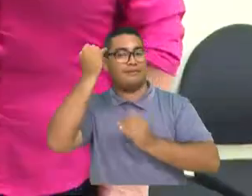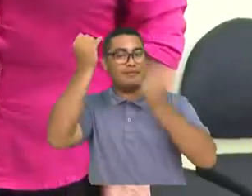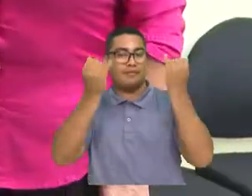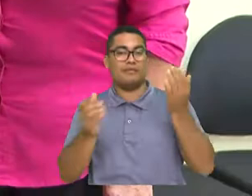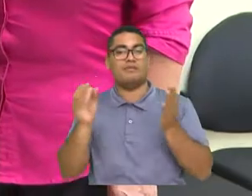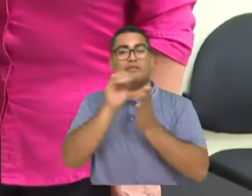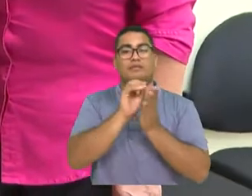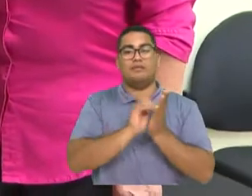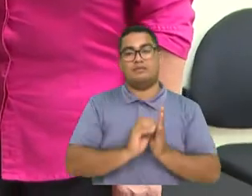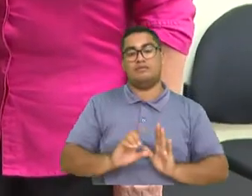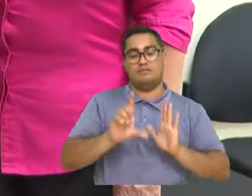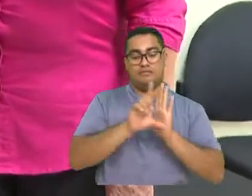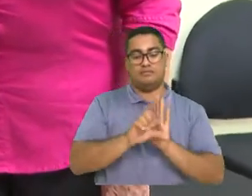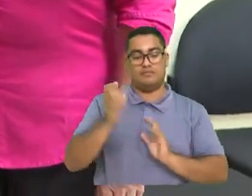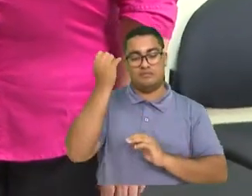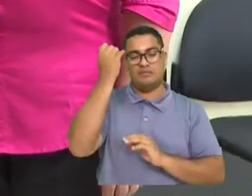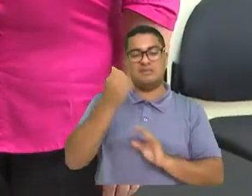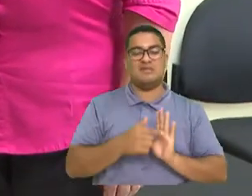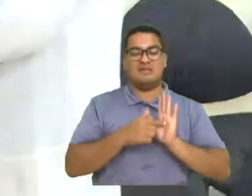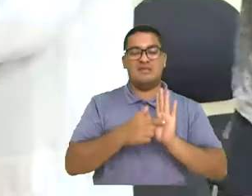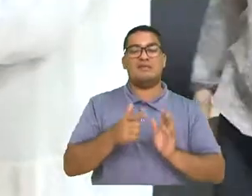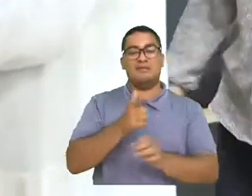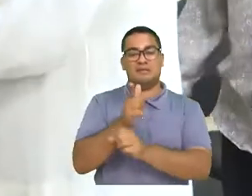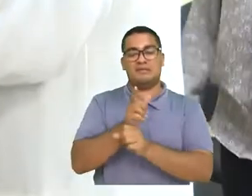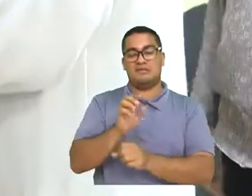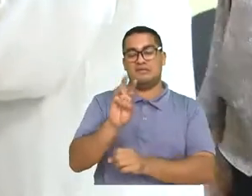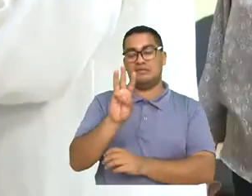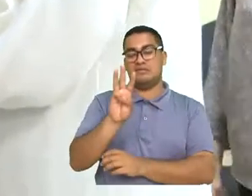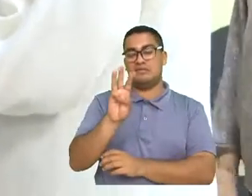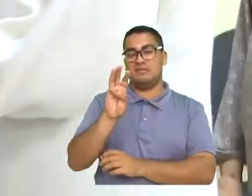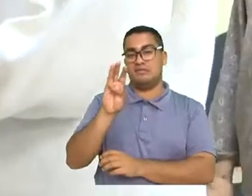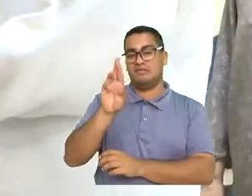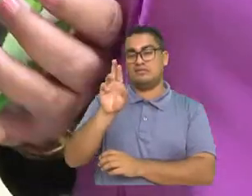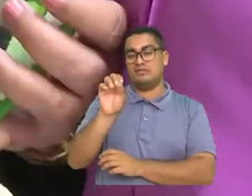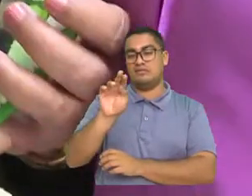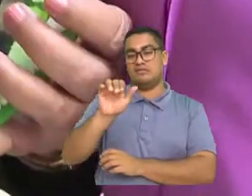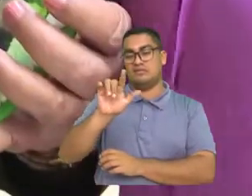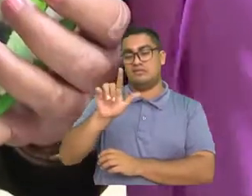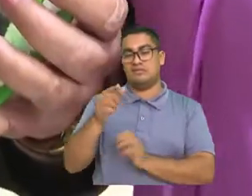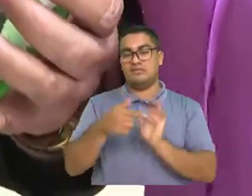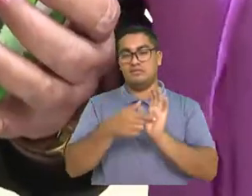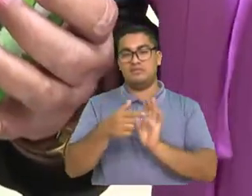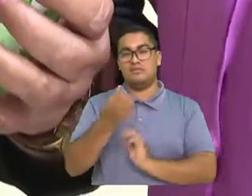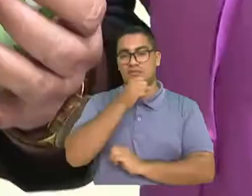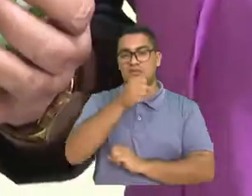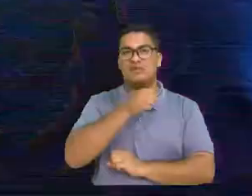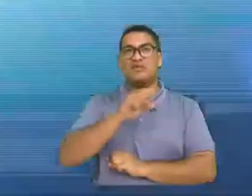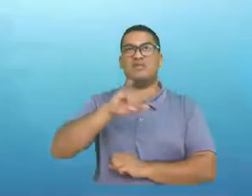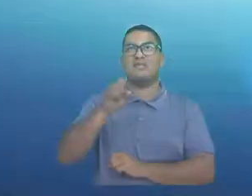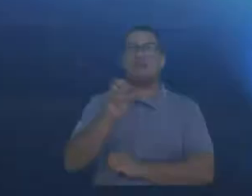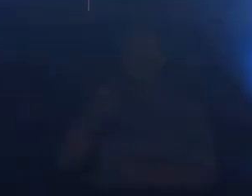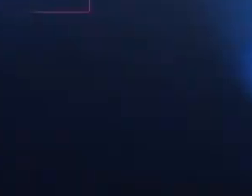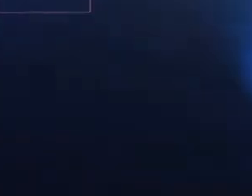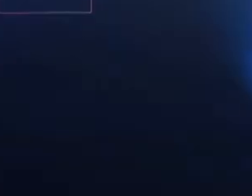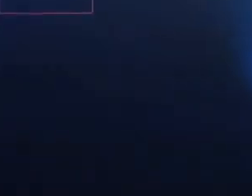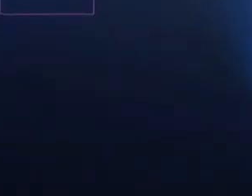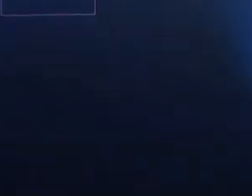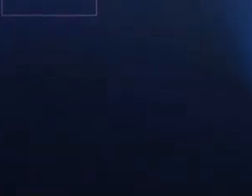dicha iniciativa. Con cámara de Ronald Ruiz, informó para el canal parlamentario Jonathan Castro.